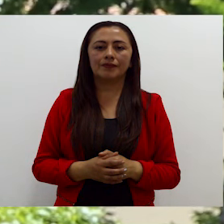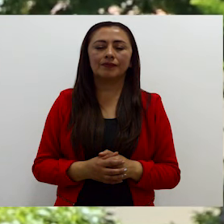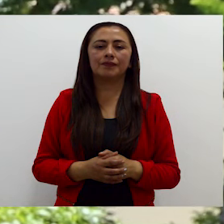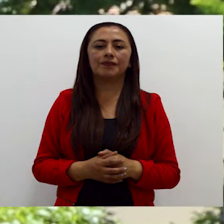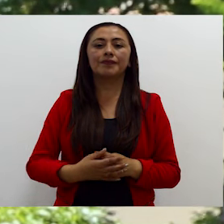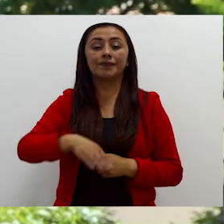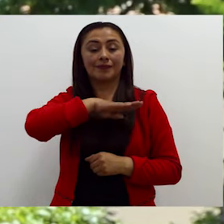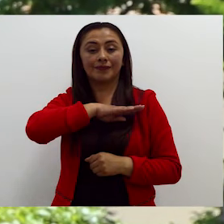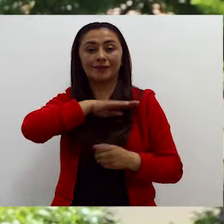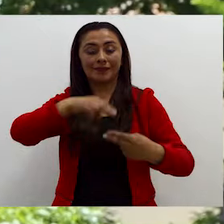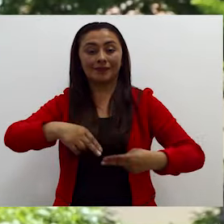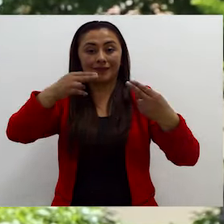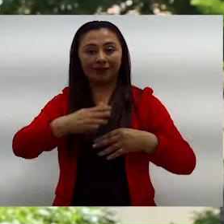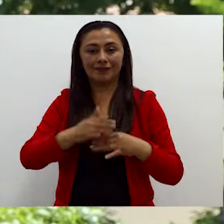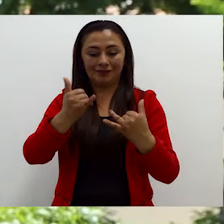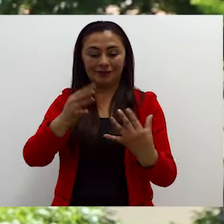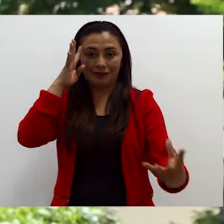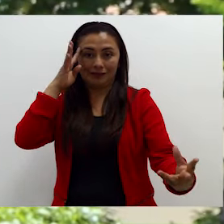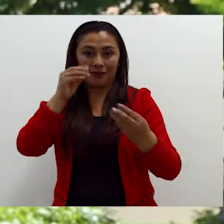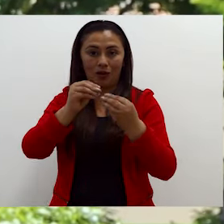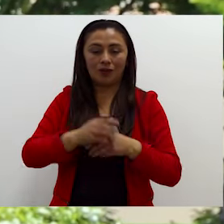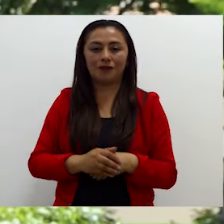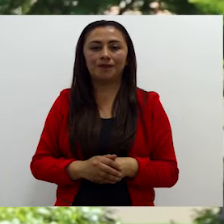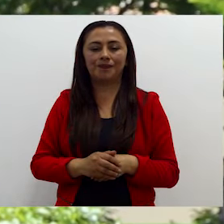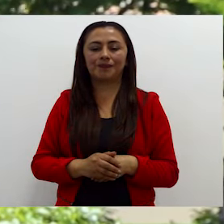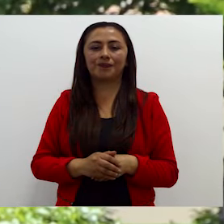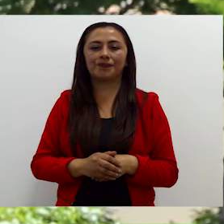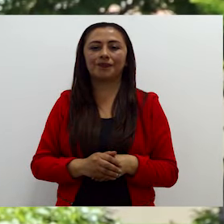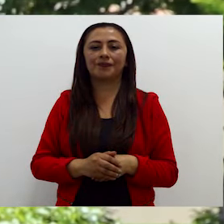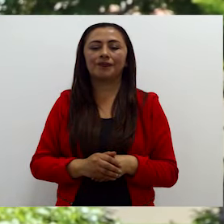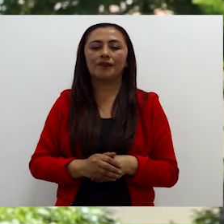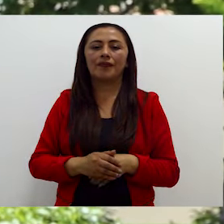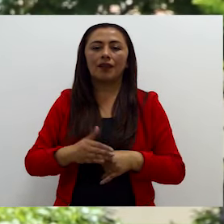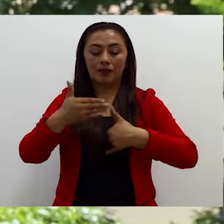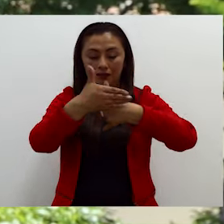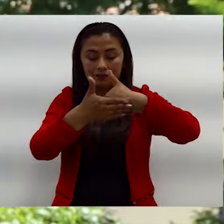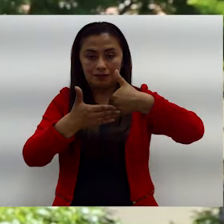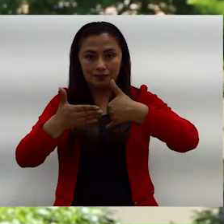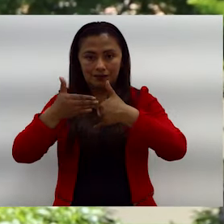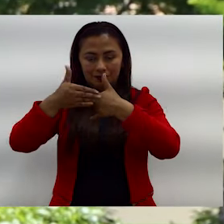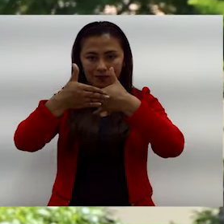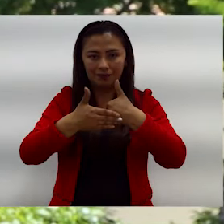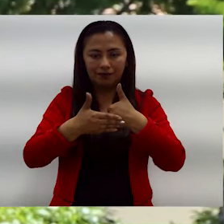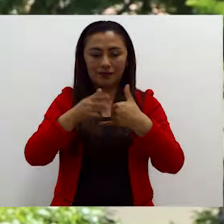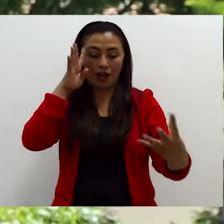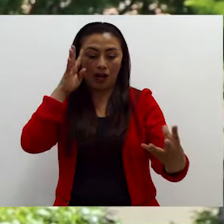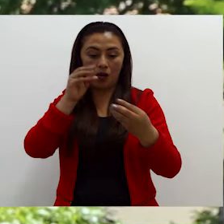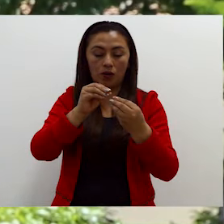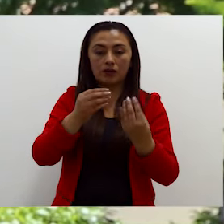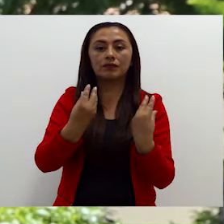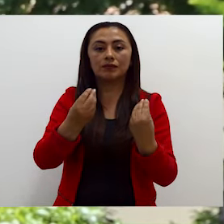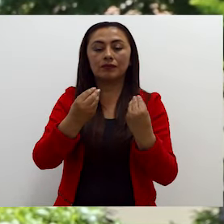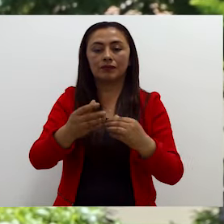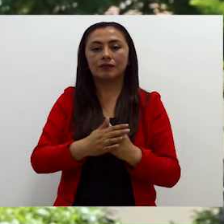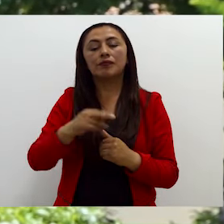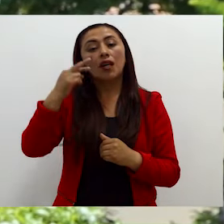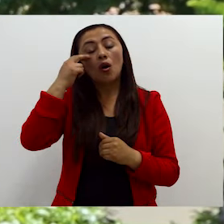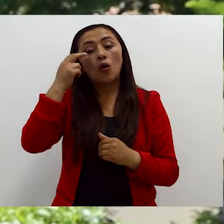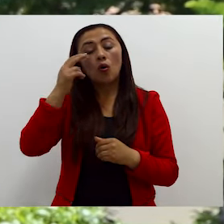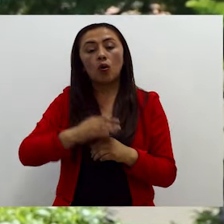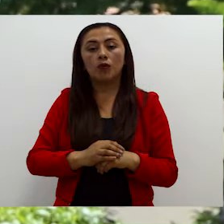Y la Administración Municipal firmó un convenio con el Departamento Nacional de Planeación, DNP, por medio del cual se adelanta el proceso de